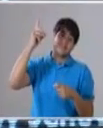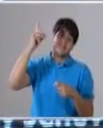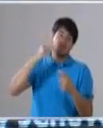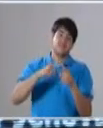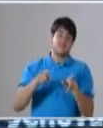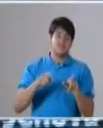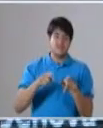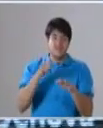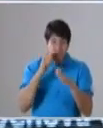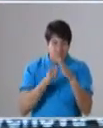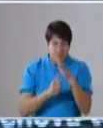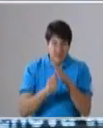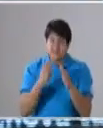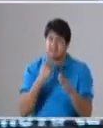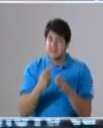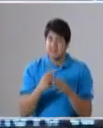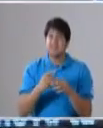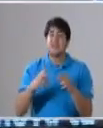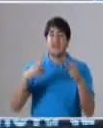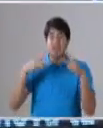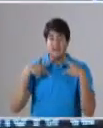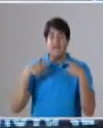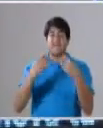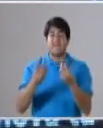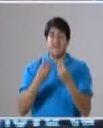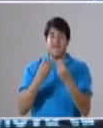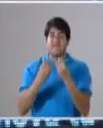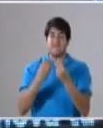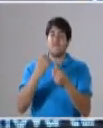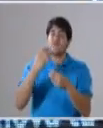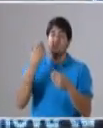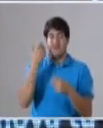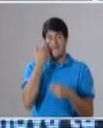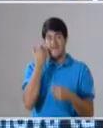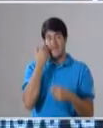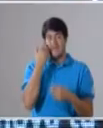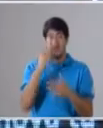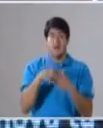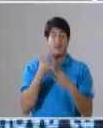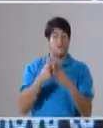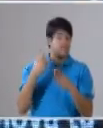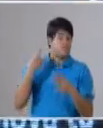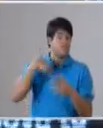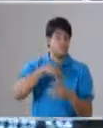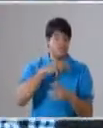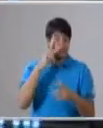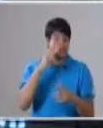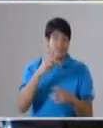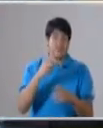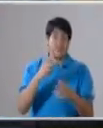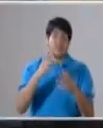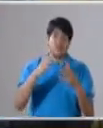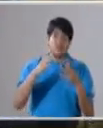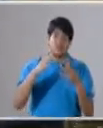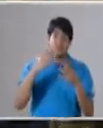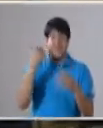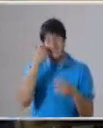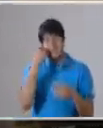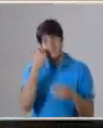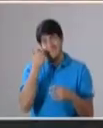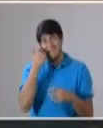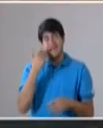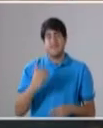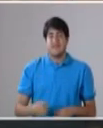en lo íntimo acá es que va a haber muchas enfermedades. Y cuando nosotros vemos las epidemias, incluso sacamos una revista hablando